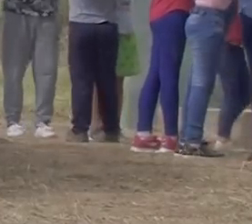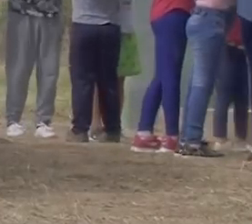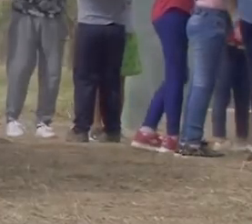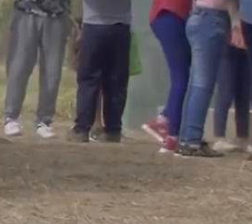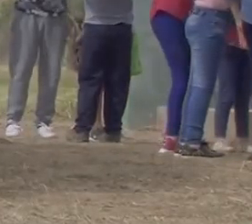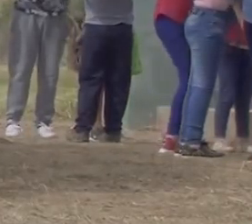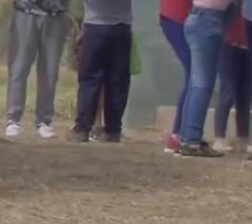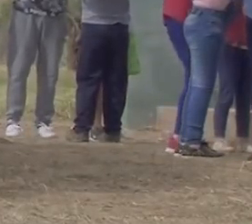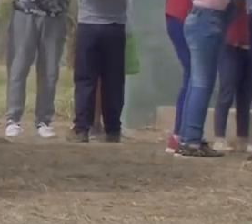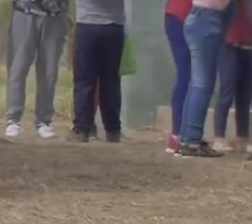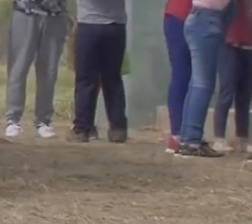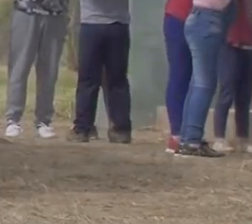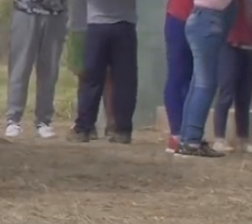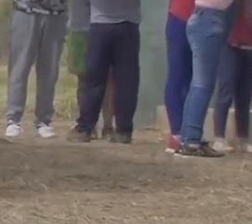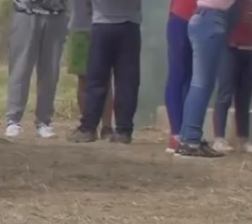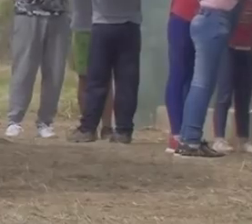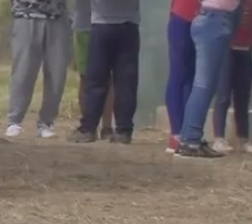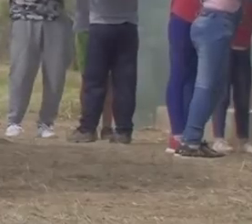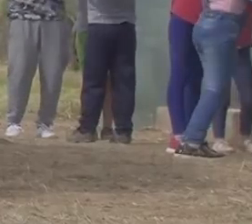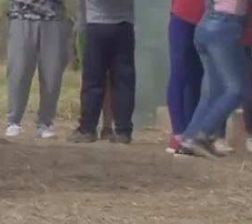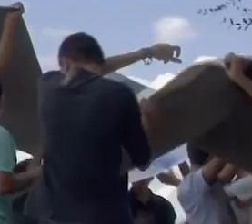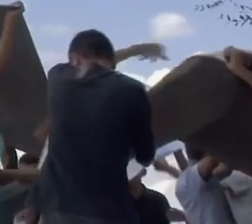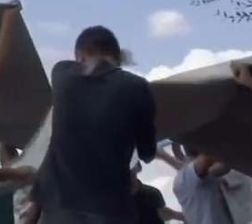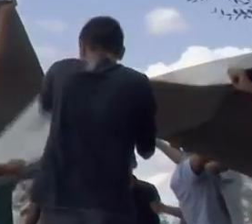amor. En tus últimas